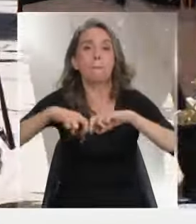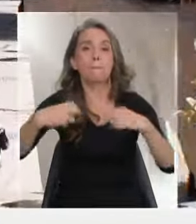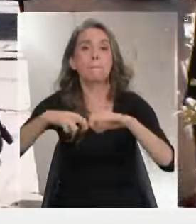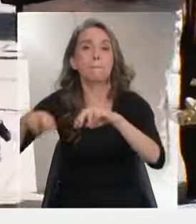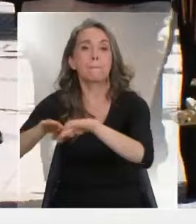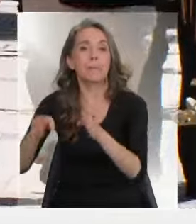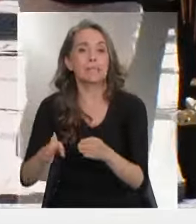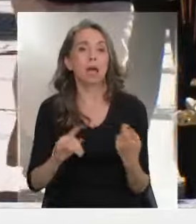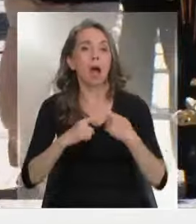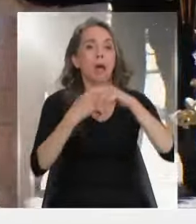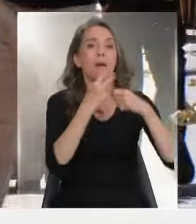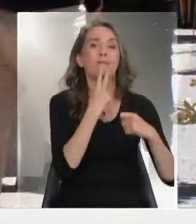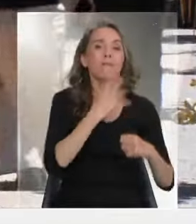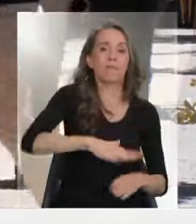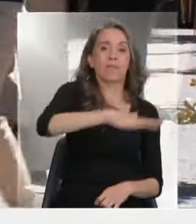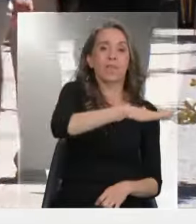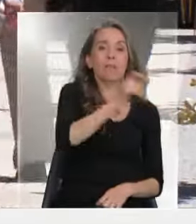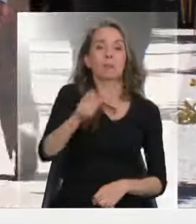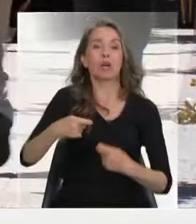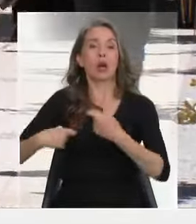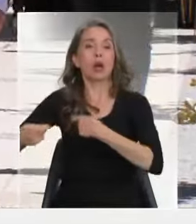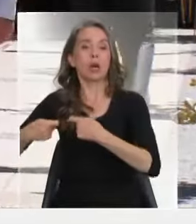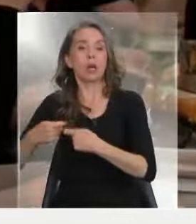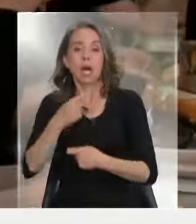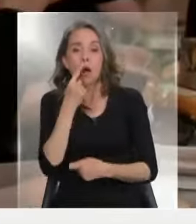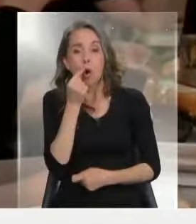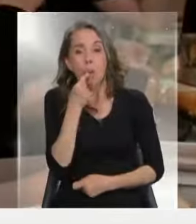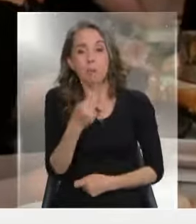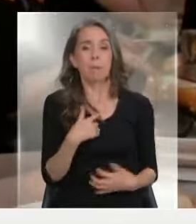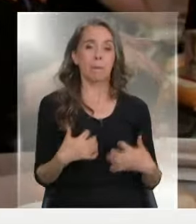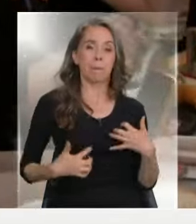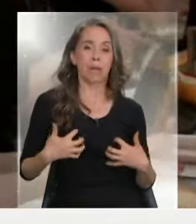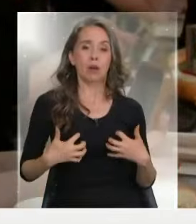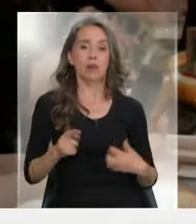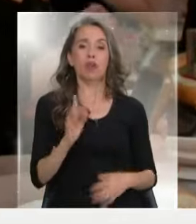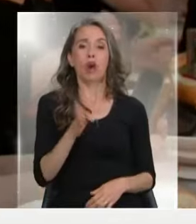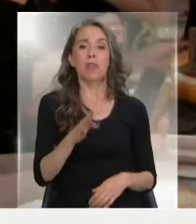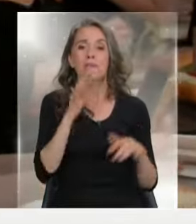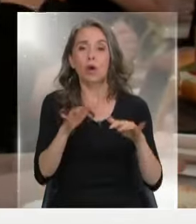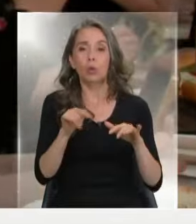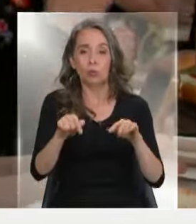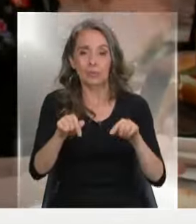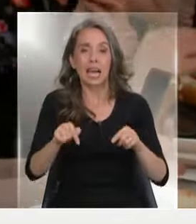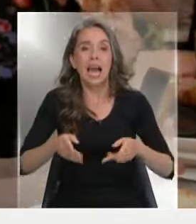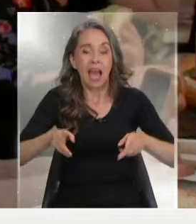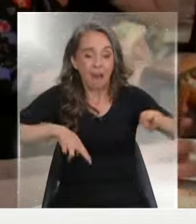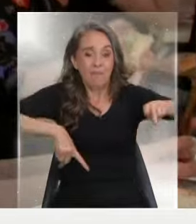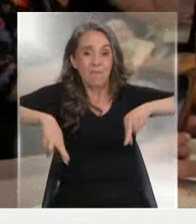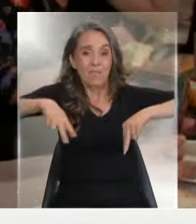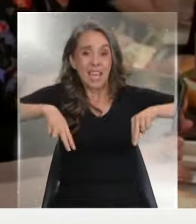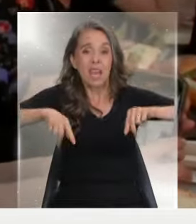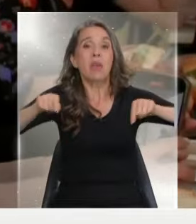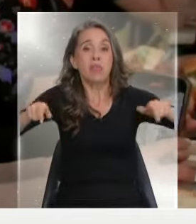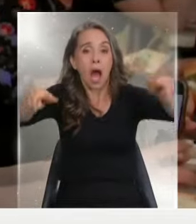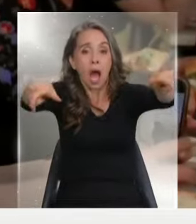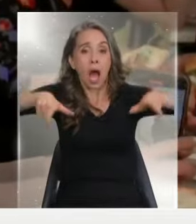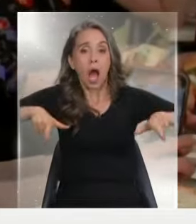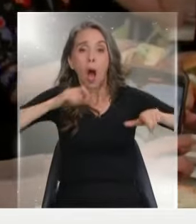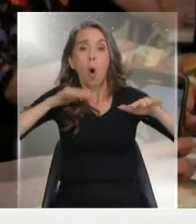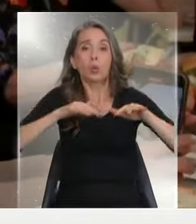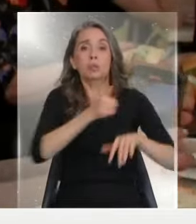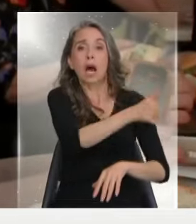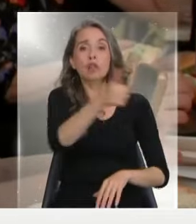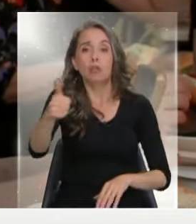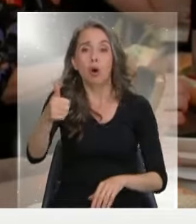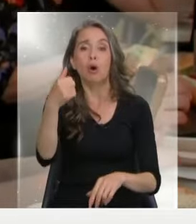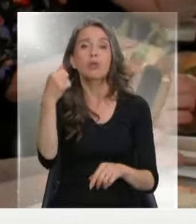entre residentes y locatarios. Me incomoda un poco, creo que no deberían estar utilizando el espacio que es de todos para uso